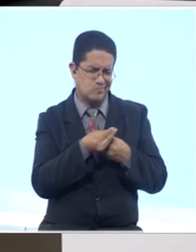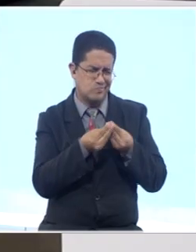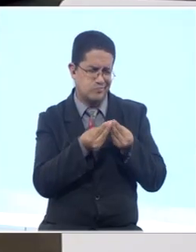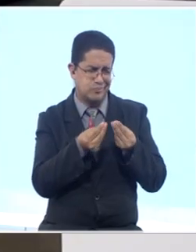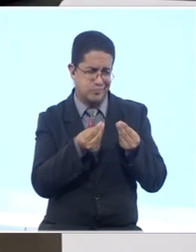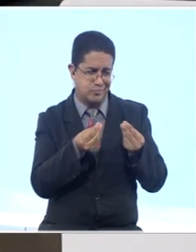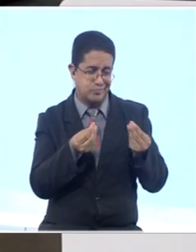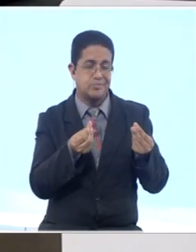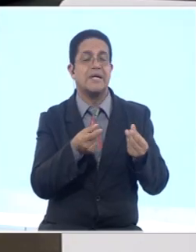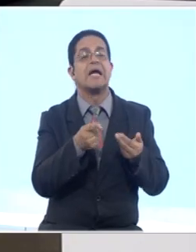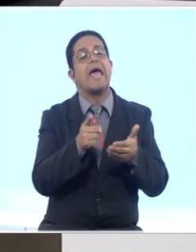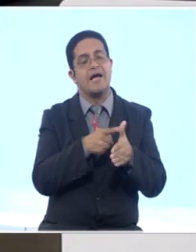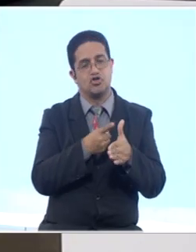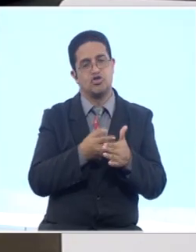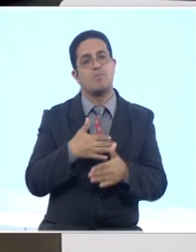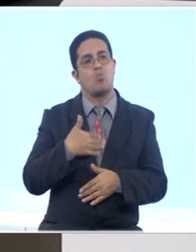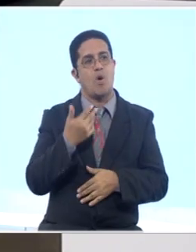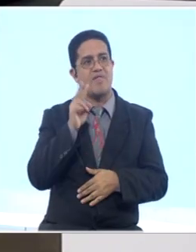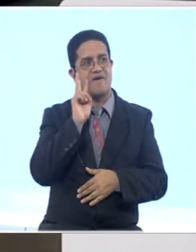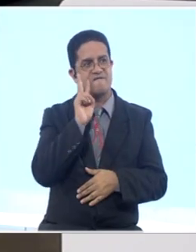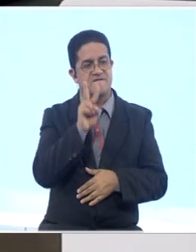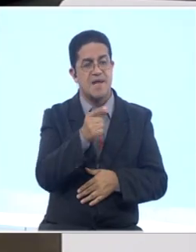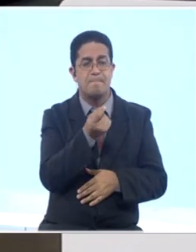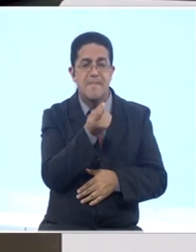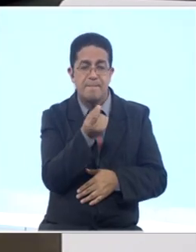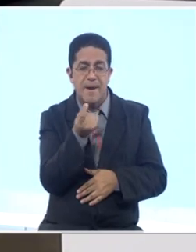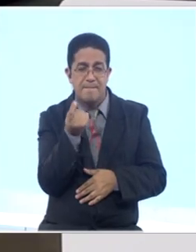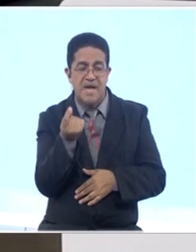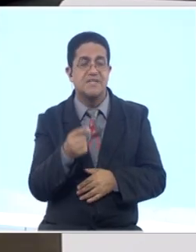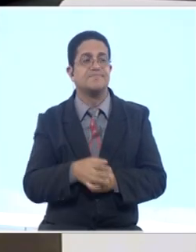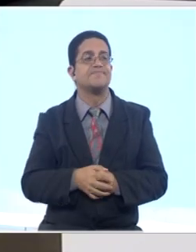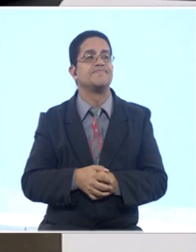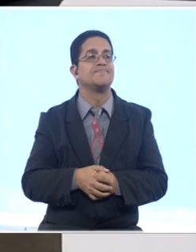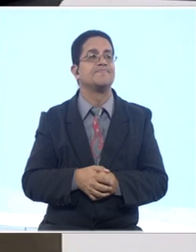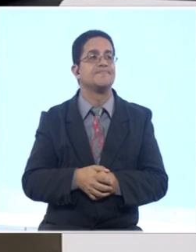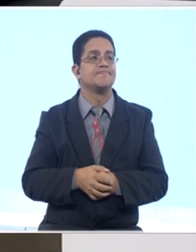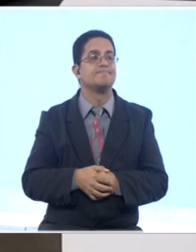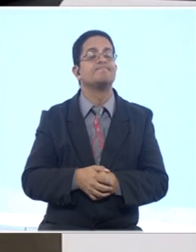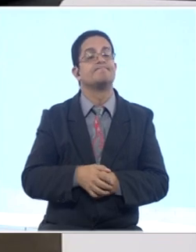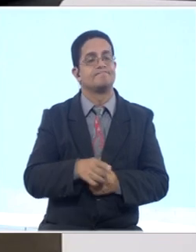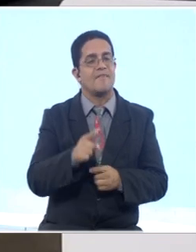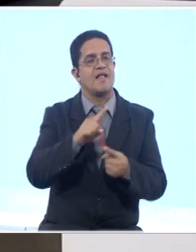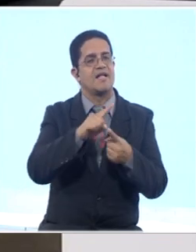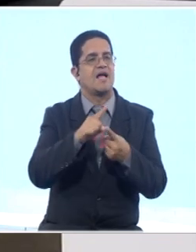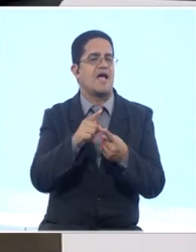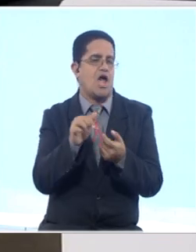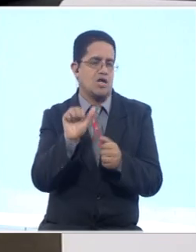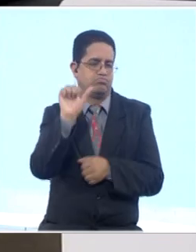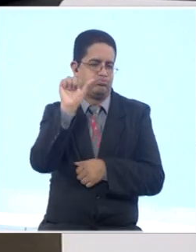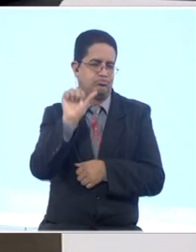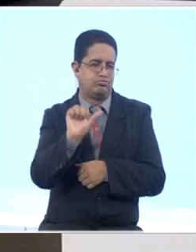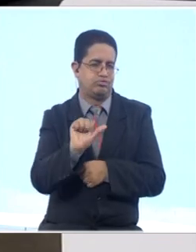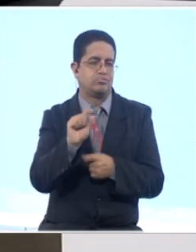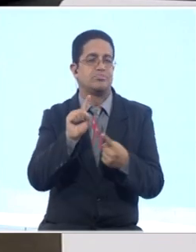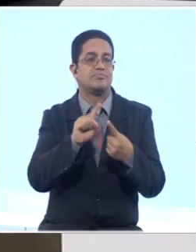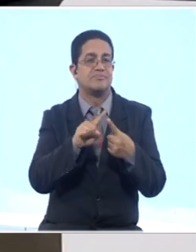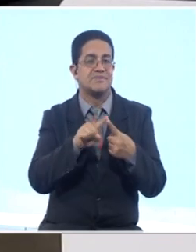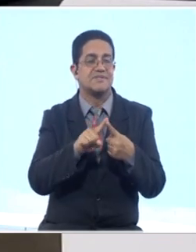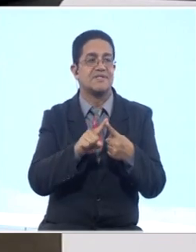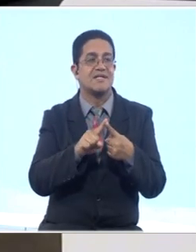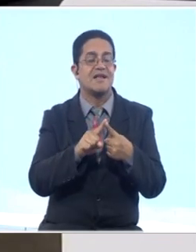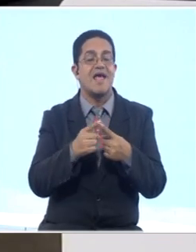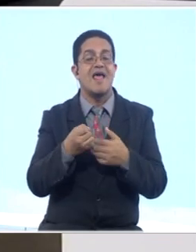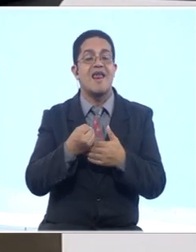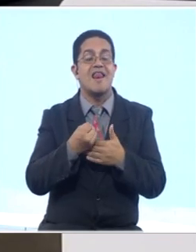mejor resolución, entonces podemos ver esas pequeñas fracturas. Ya que estamos hablando de los diferentes estudios y nombramos la resonancia y la tomografía,